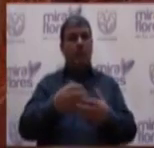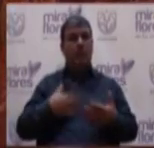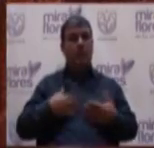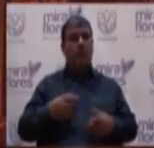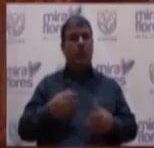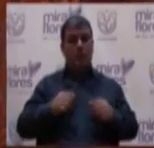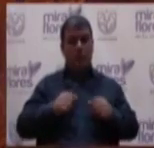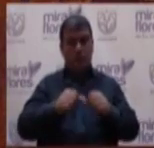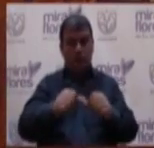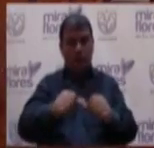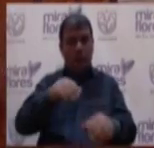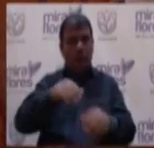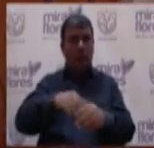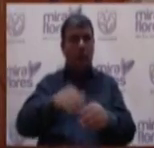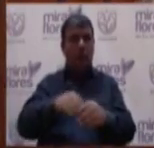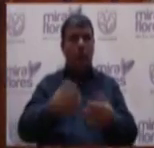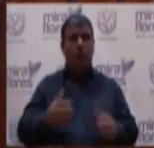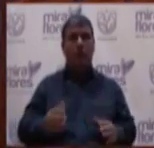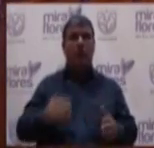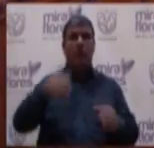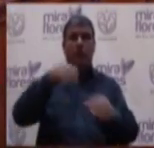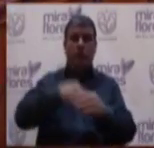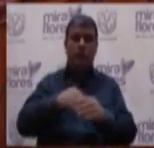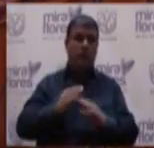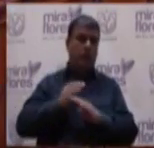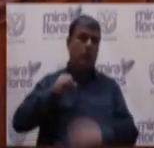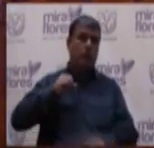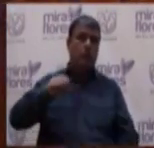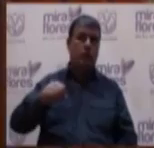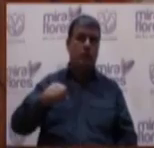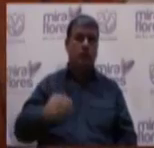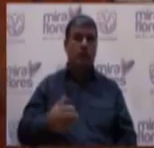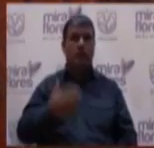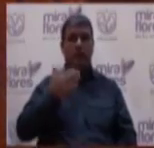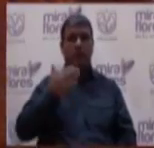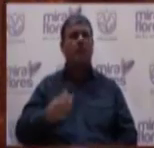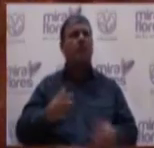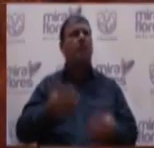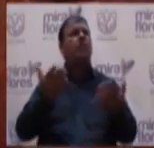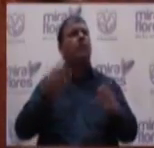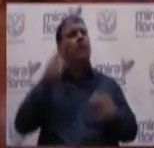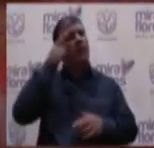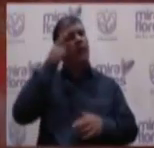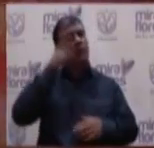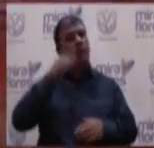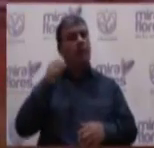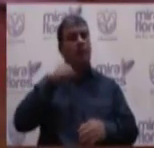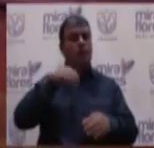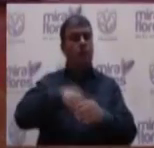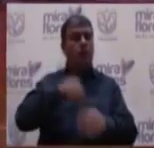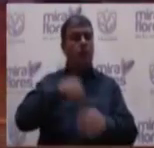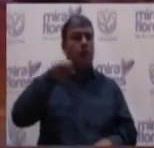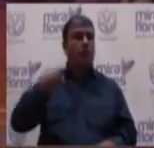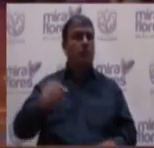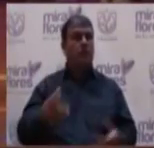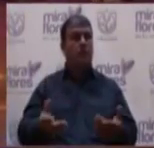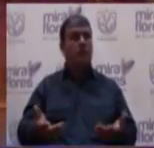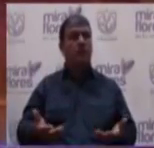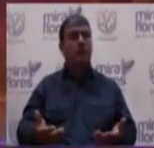siendo consecuente con mi voto anterior, voy a votar en contra. Gracias. ¿Cuál es la fundamentación para votar en contra, señor